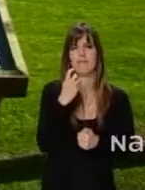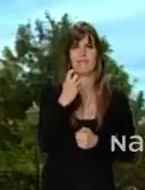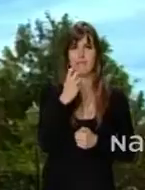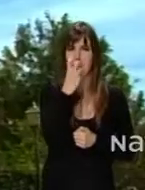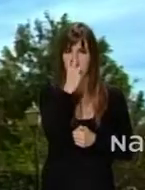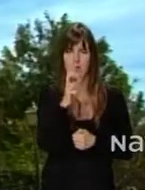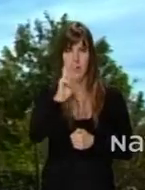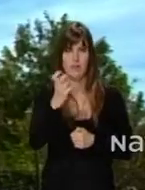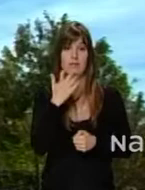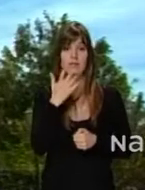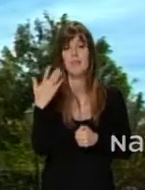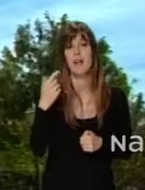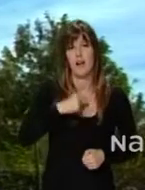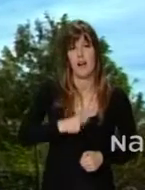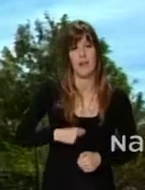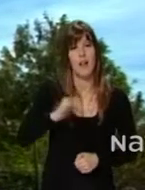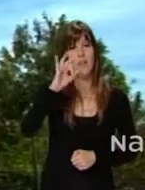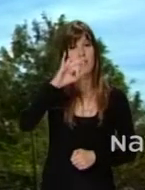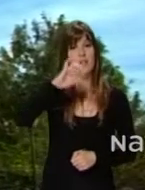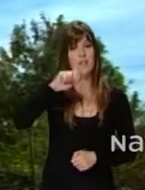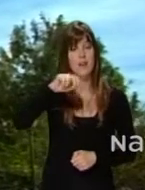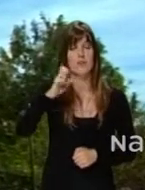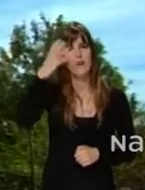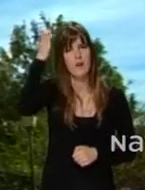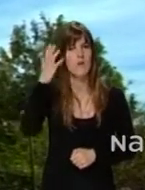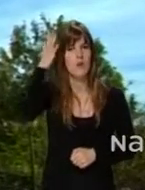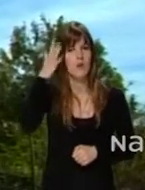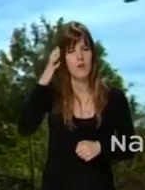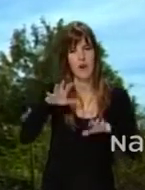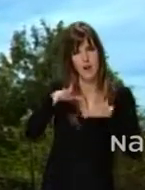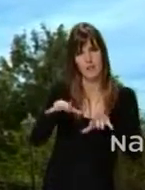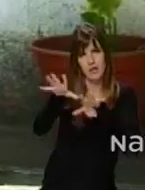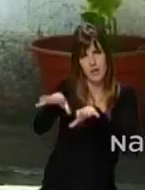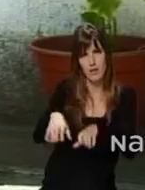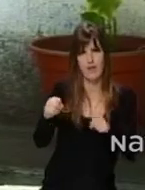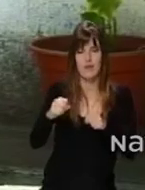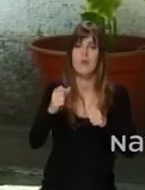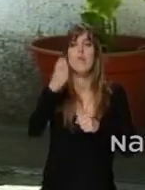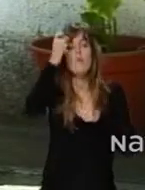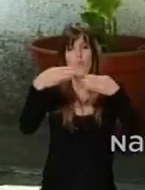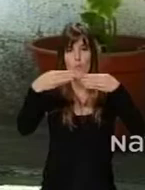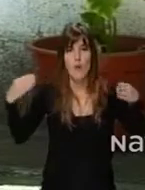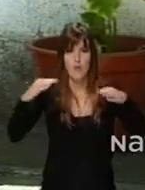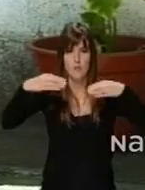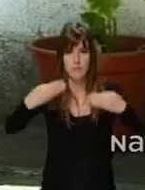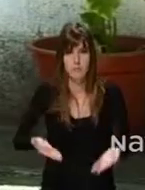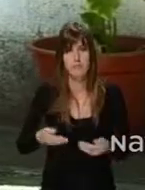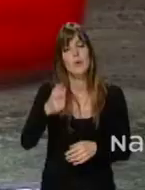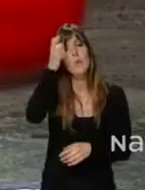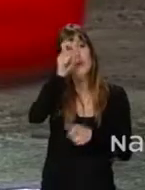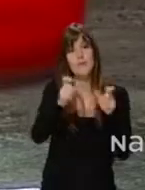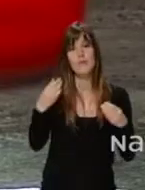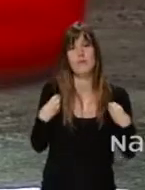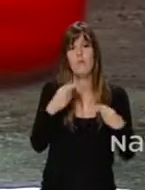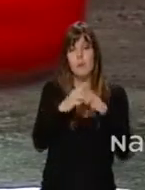fueron derruidas por el cardenal Cisneros tras la toma de Navarra por Castilla, y que a los del pueblo se les llama escancianos, ya que uno